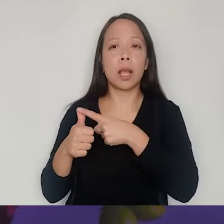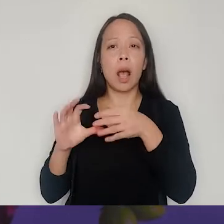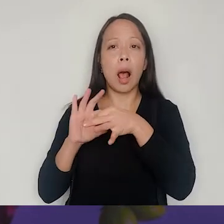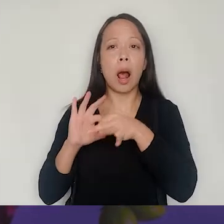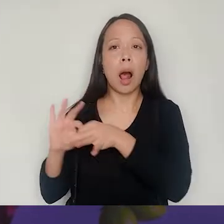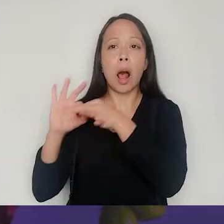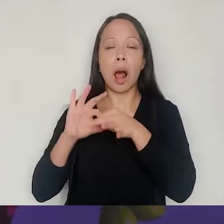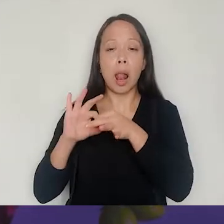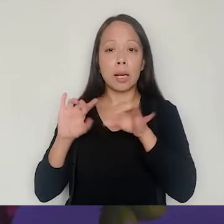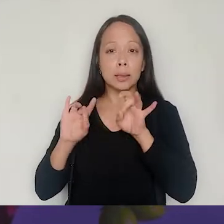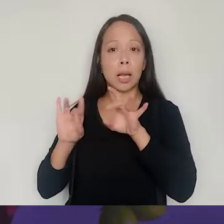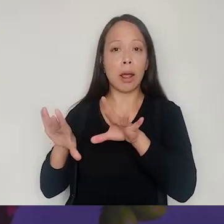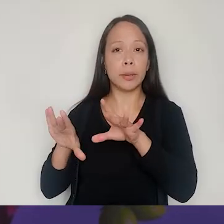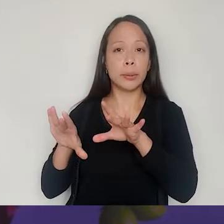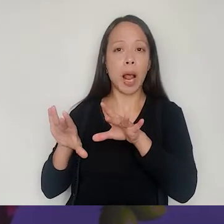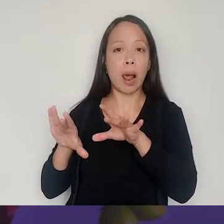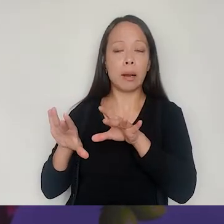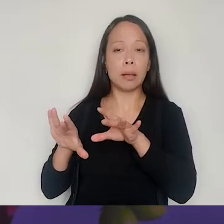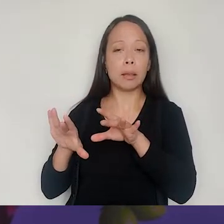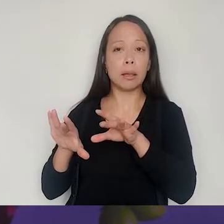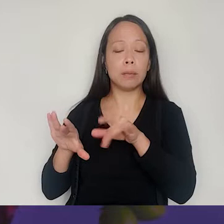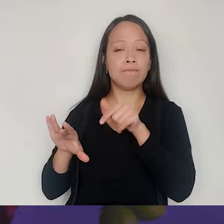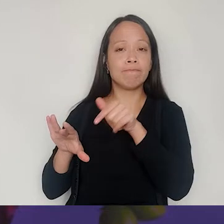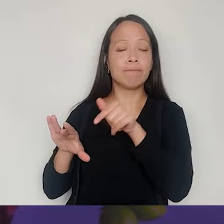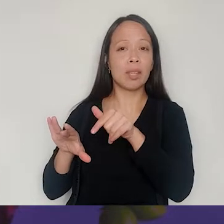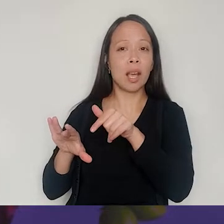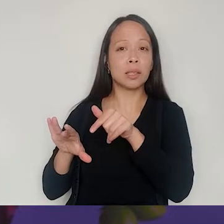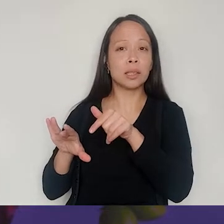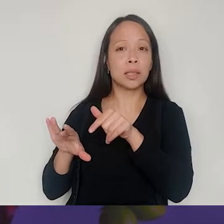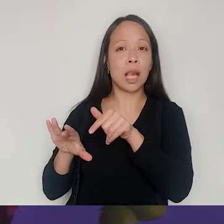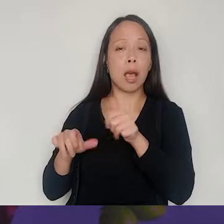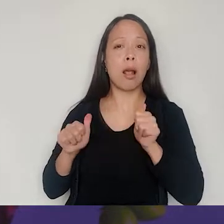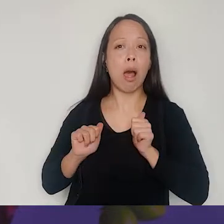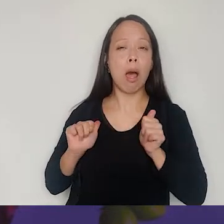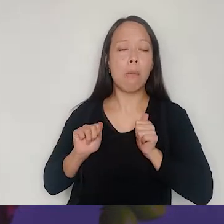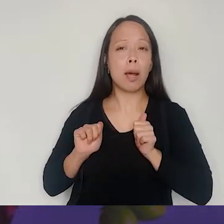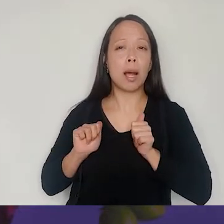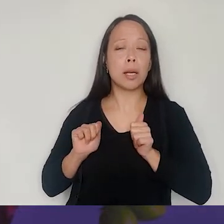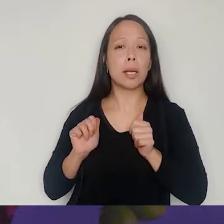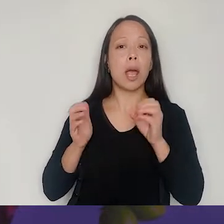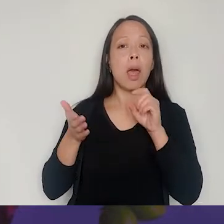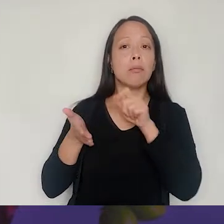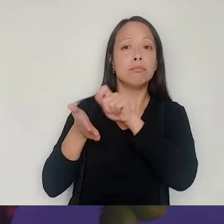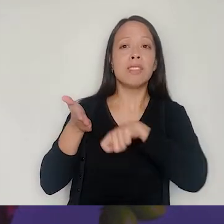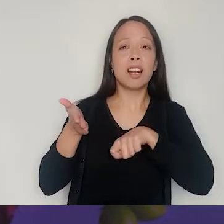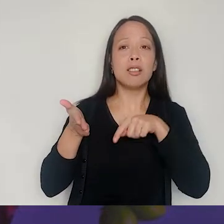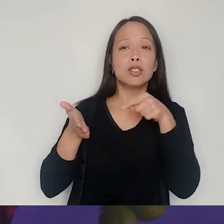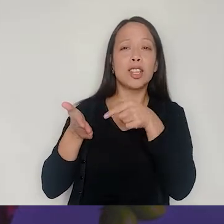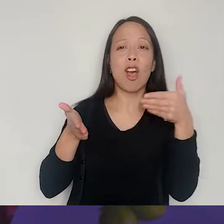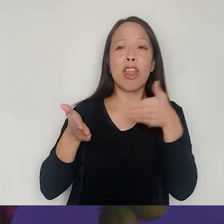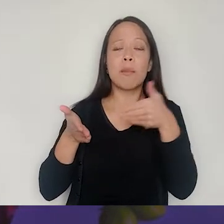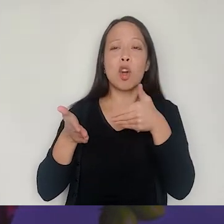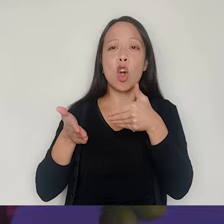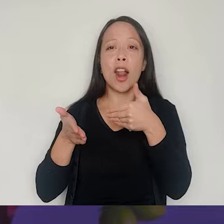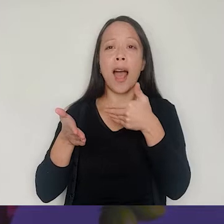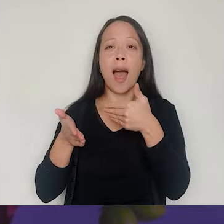Alianza Australiana de Enfermedades Raras, podemos encontrar que allí la media es de esperar en torno a 5 años o más para obtener un diagnóstico, y